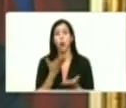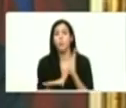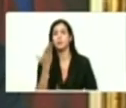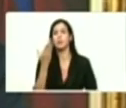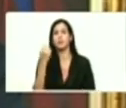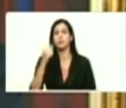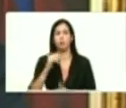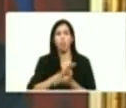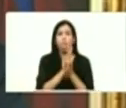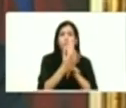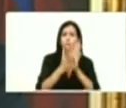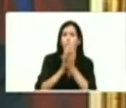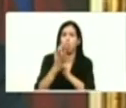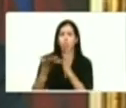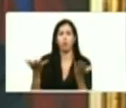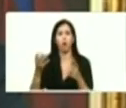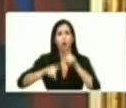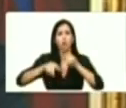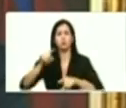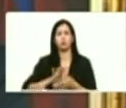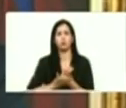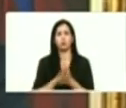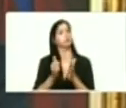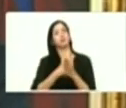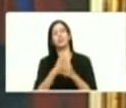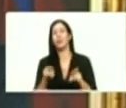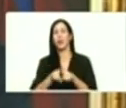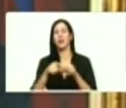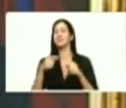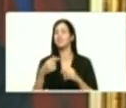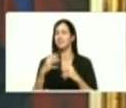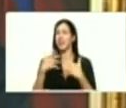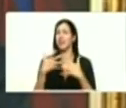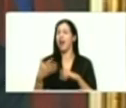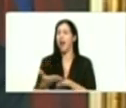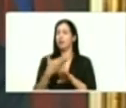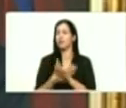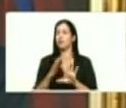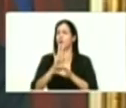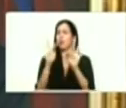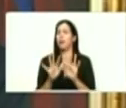desaparecían más ya esta guerrita la ensayaron en distintos momentos